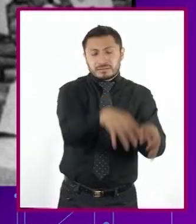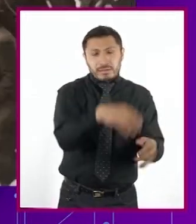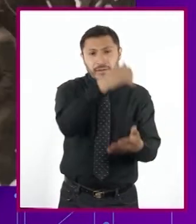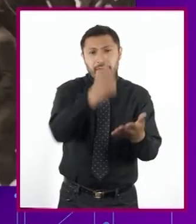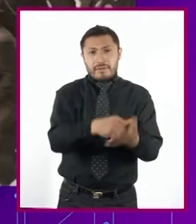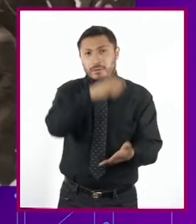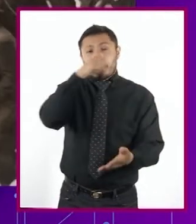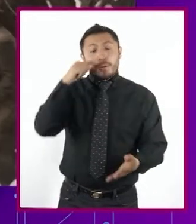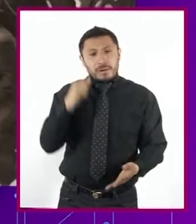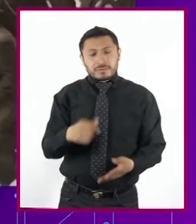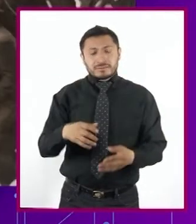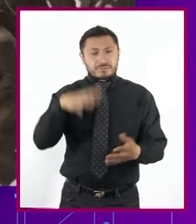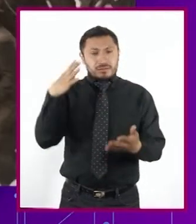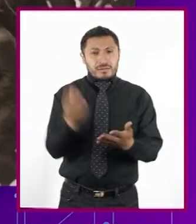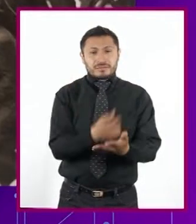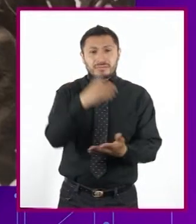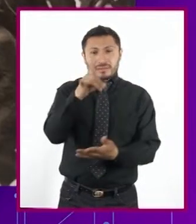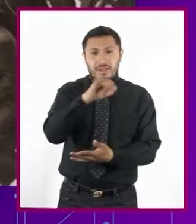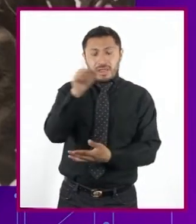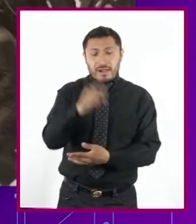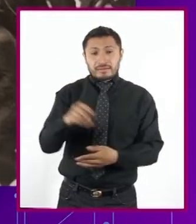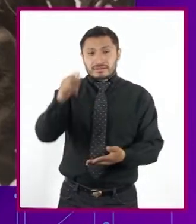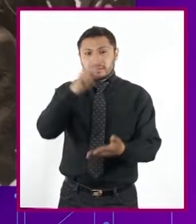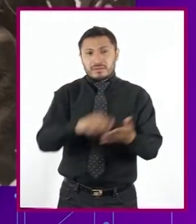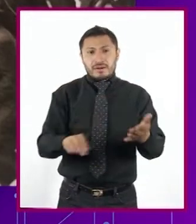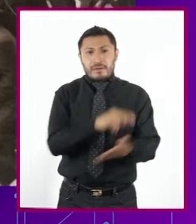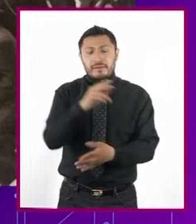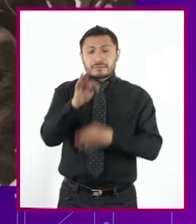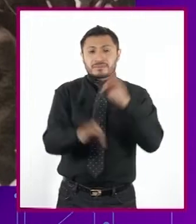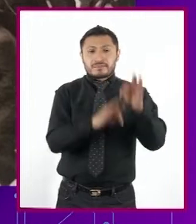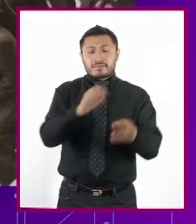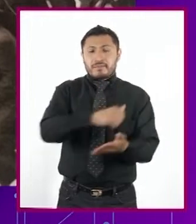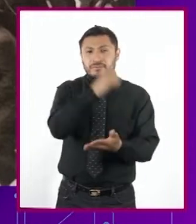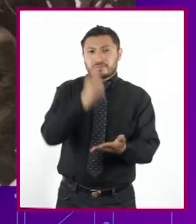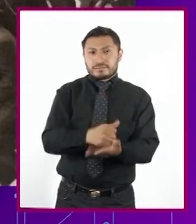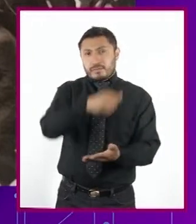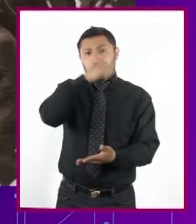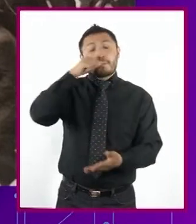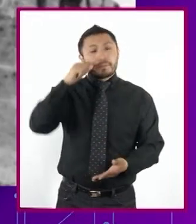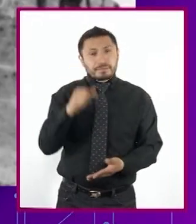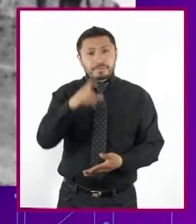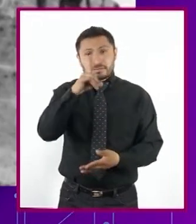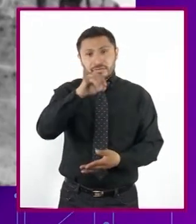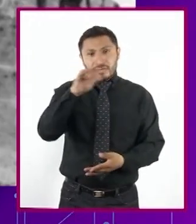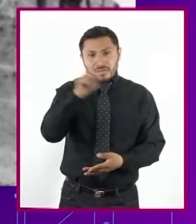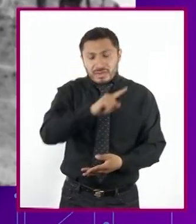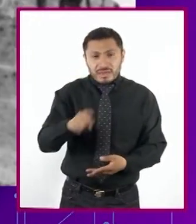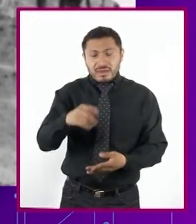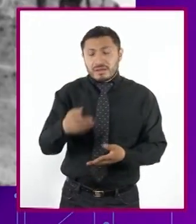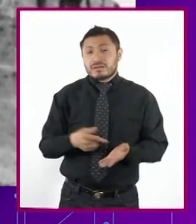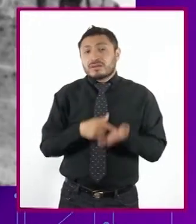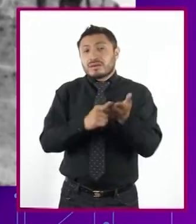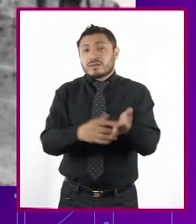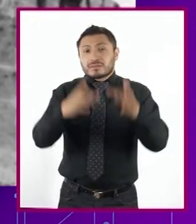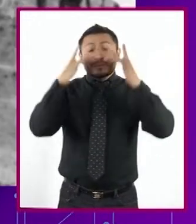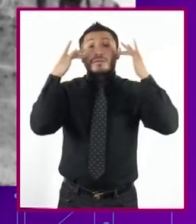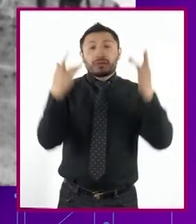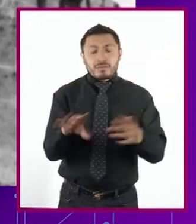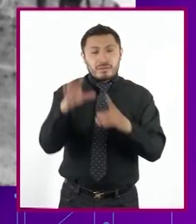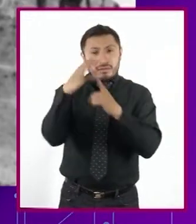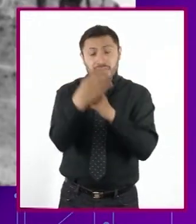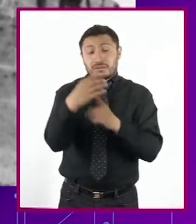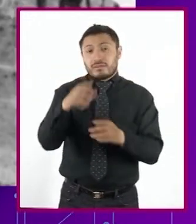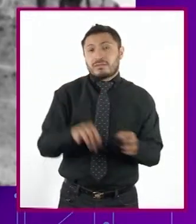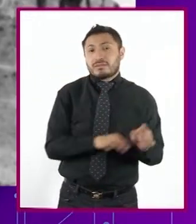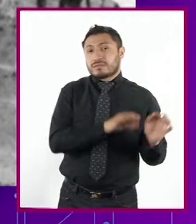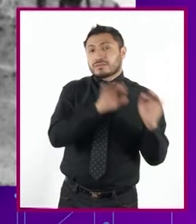a Porfirio Díaz a firmar los tratados de Ciudad Juárez. Díaz presentó su renuncia al Congreso y se